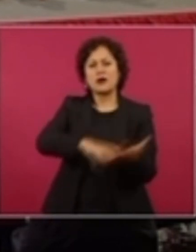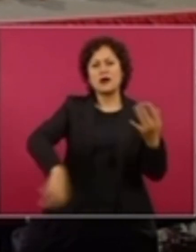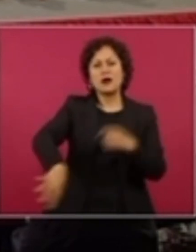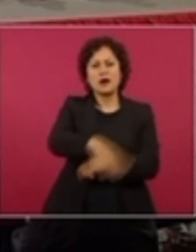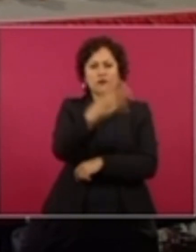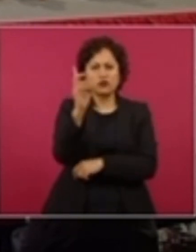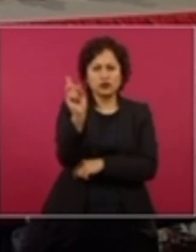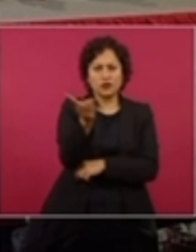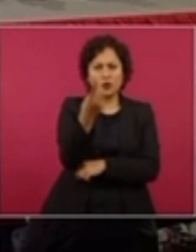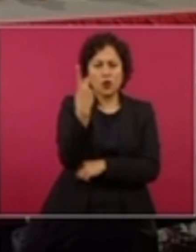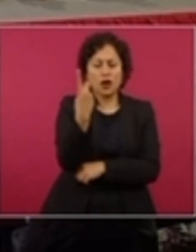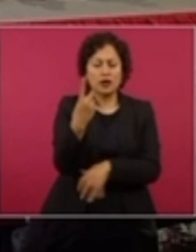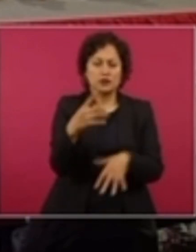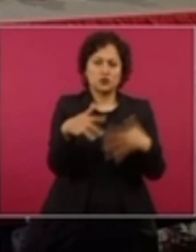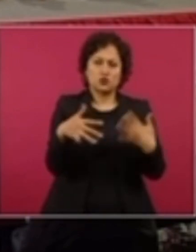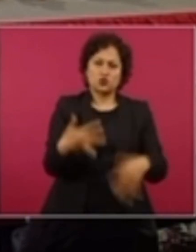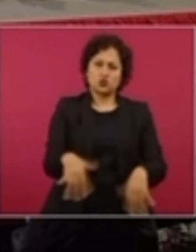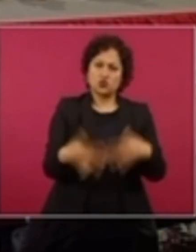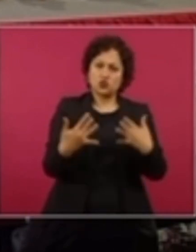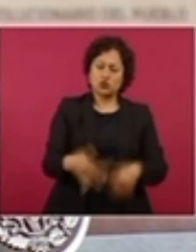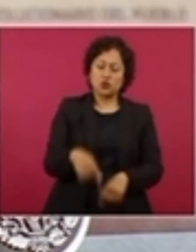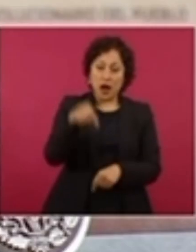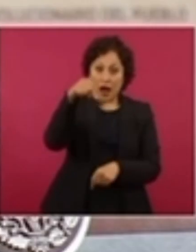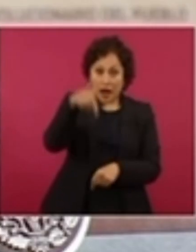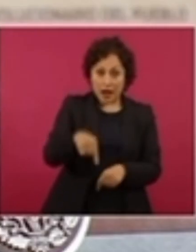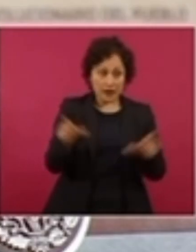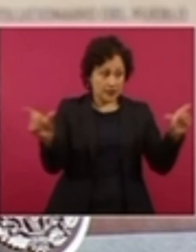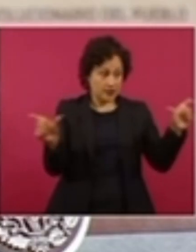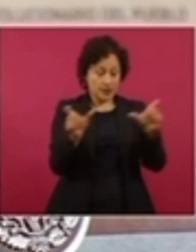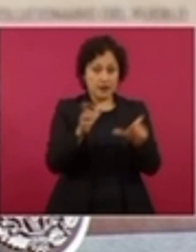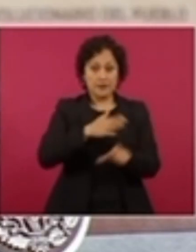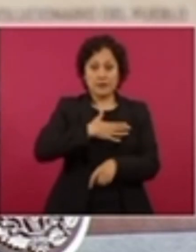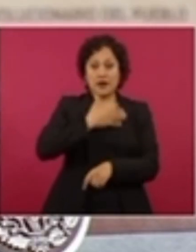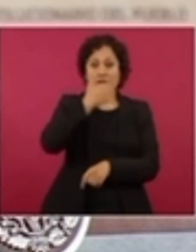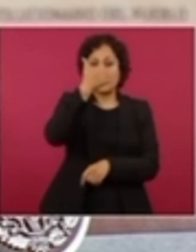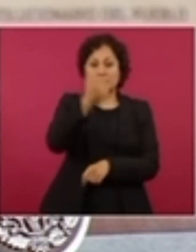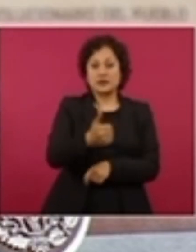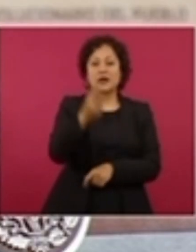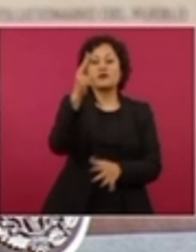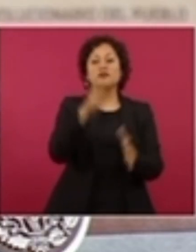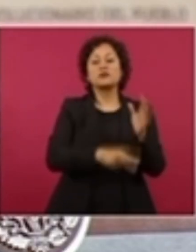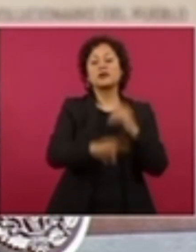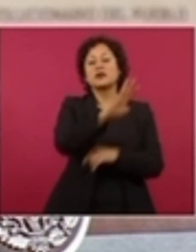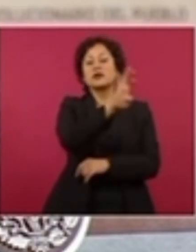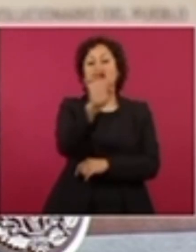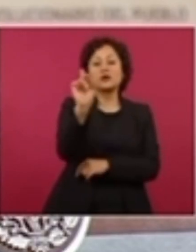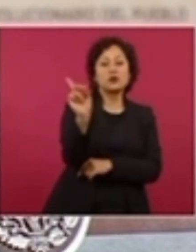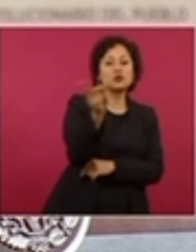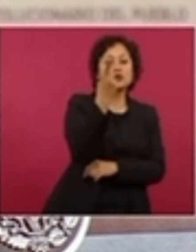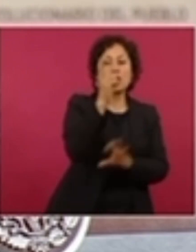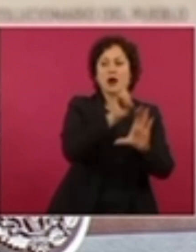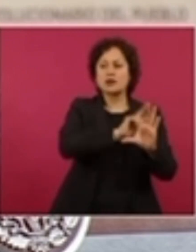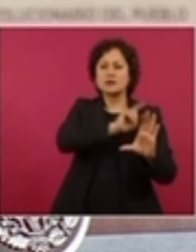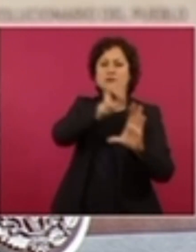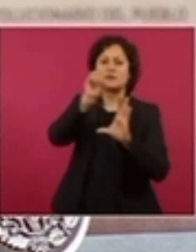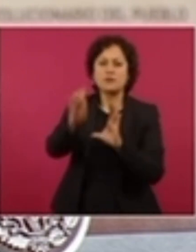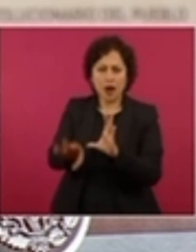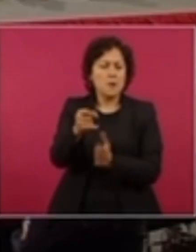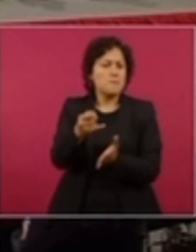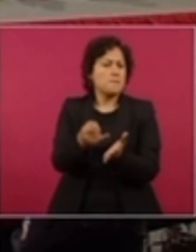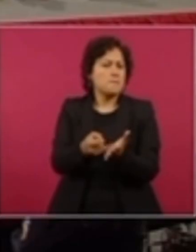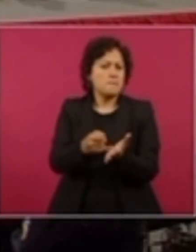Aquí pueden enviar hasta dos mil quinientos dólares y solamente van a pagar esa cantidad.